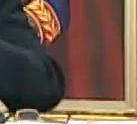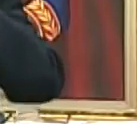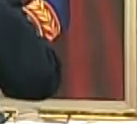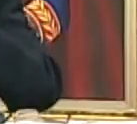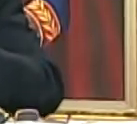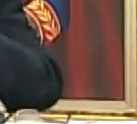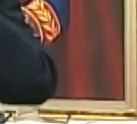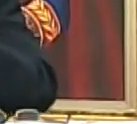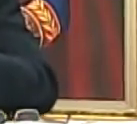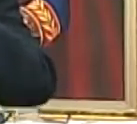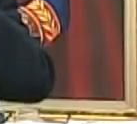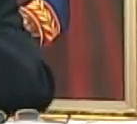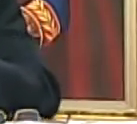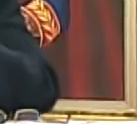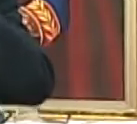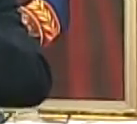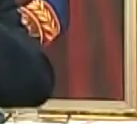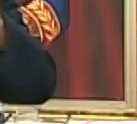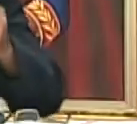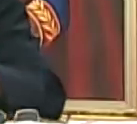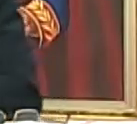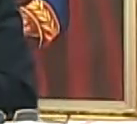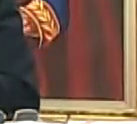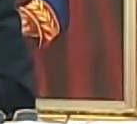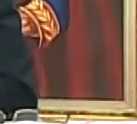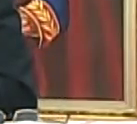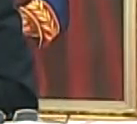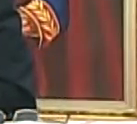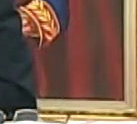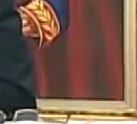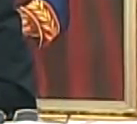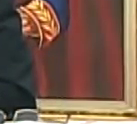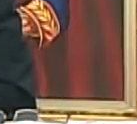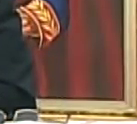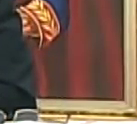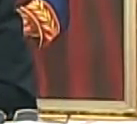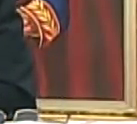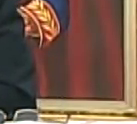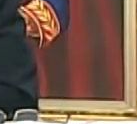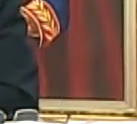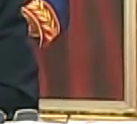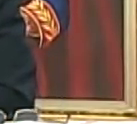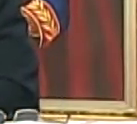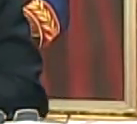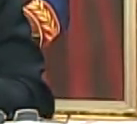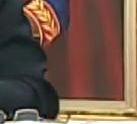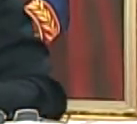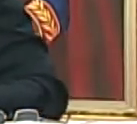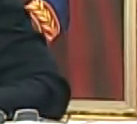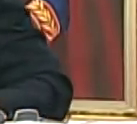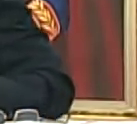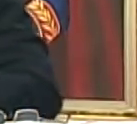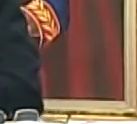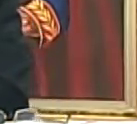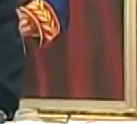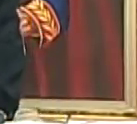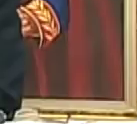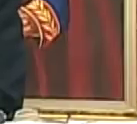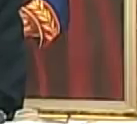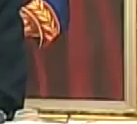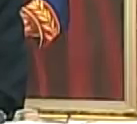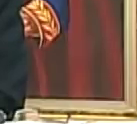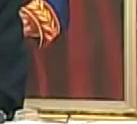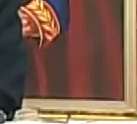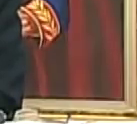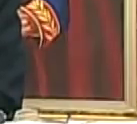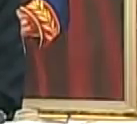que jamás se haya conocido en la historia de la humanidad. Ten la seguridad. Mientras tanto, nos defenderemos con la Constitución y con